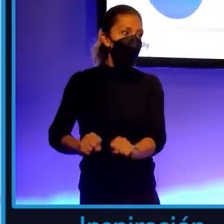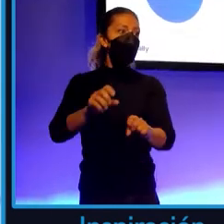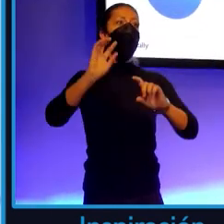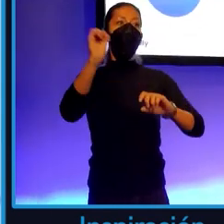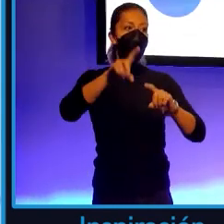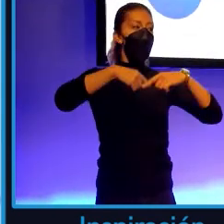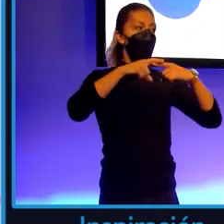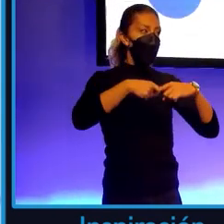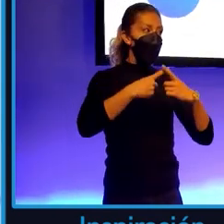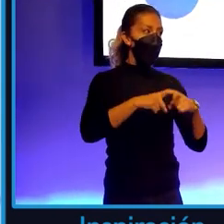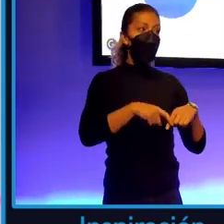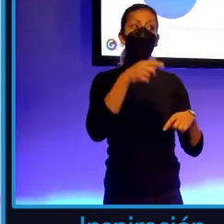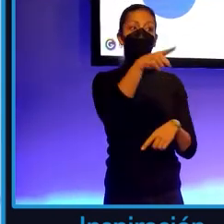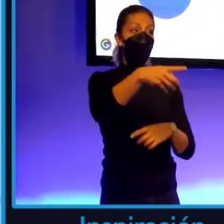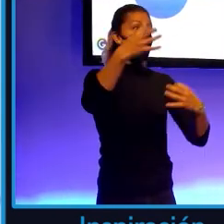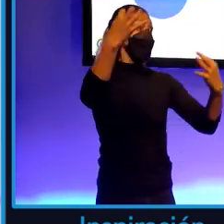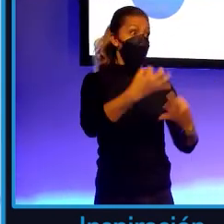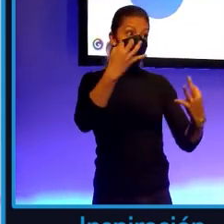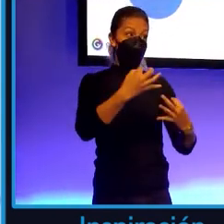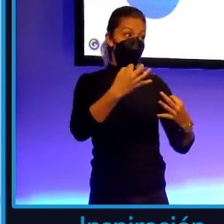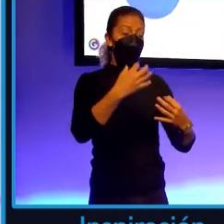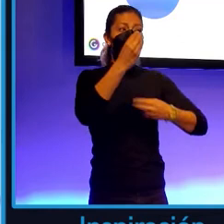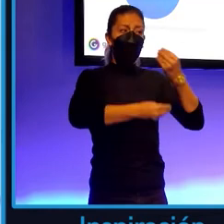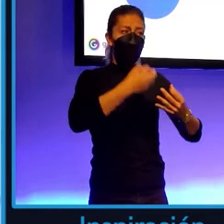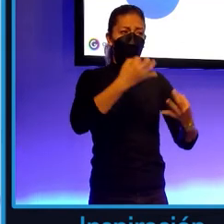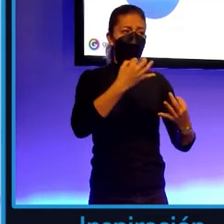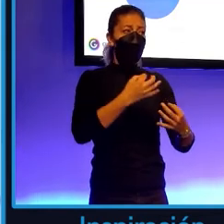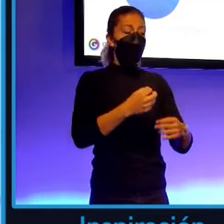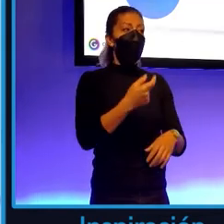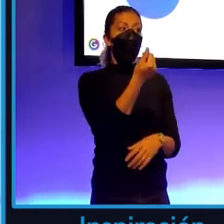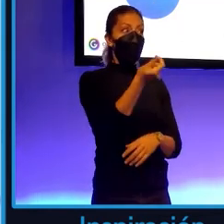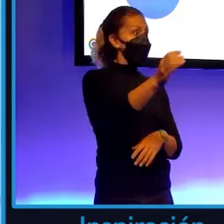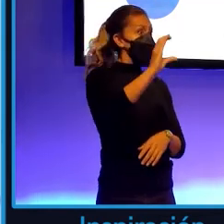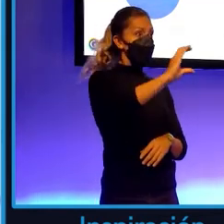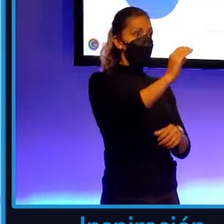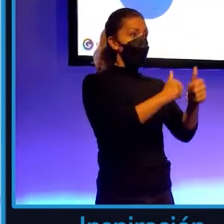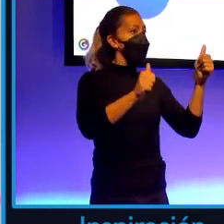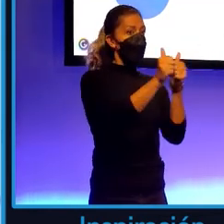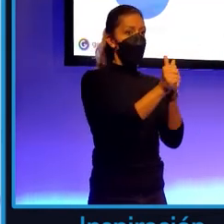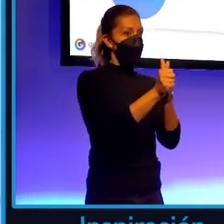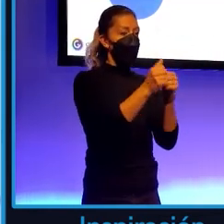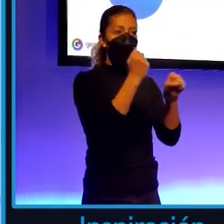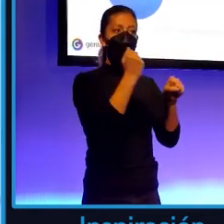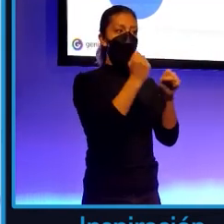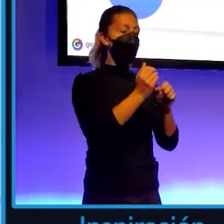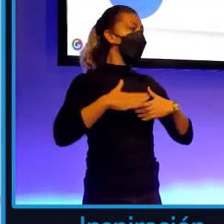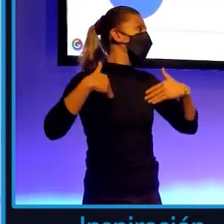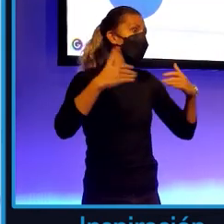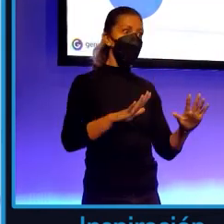vas a trabajar en lo que no te gusta para poder tener un sueldo y lanzó la pregunta pero sin que me las respondan eso no se